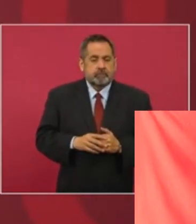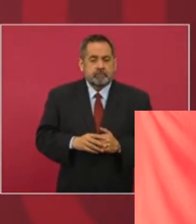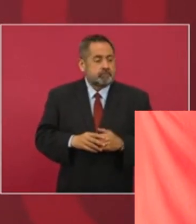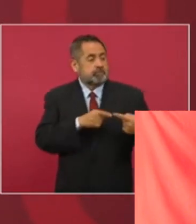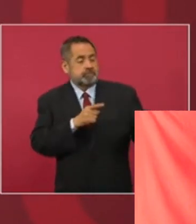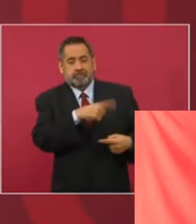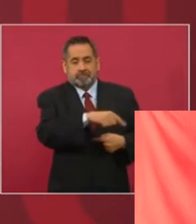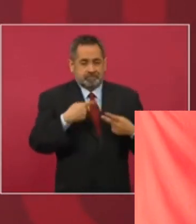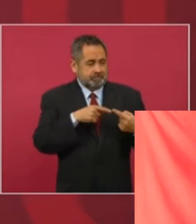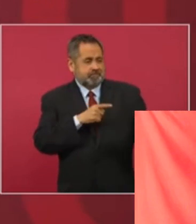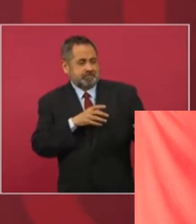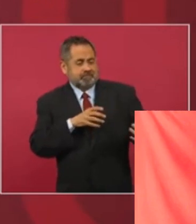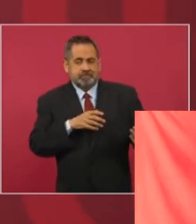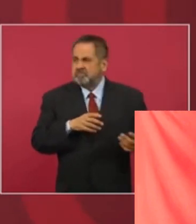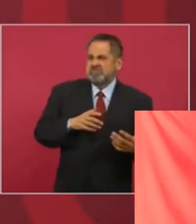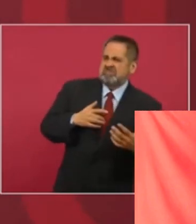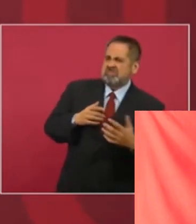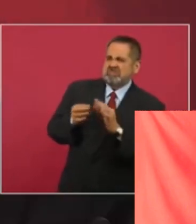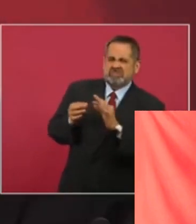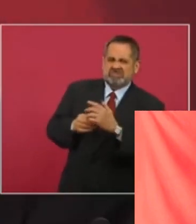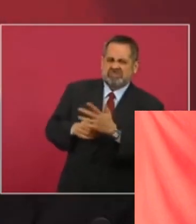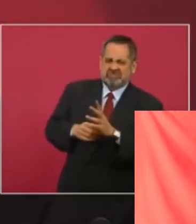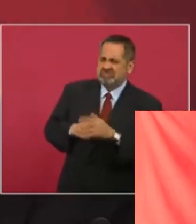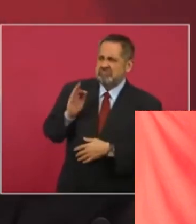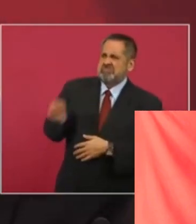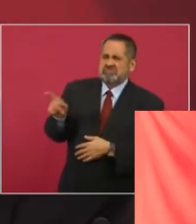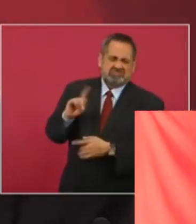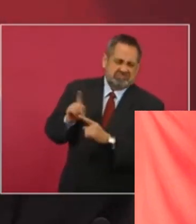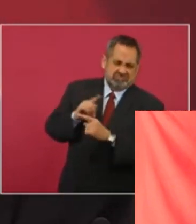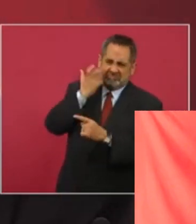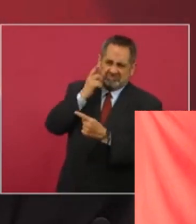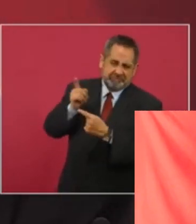nuestros adversarios, ¿no? Pues no lo aceptan.